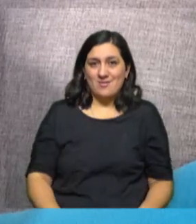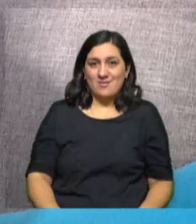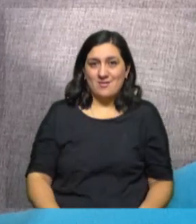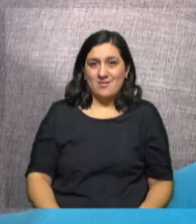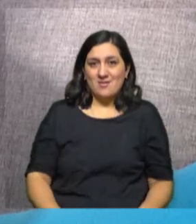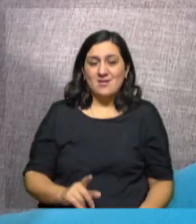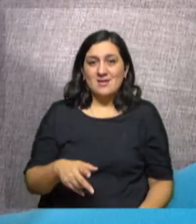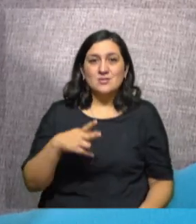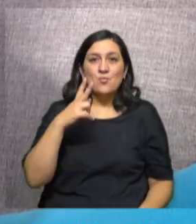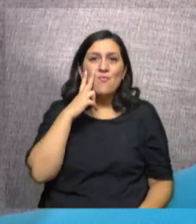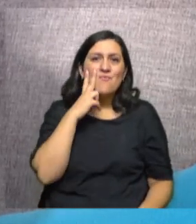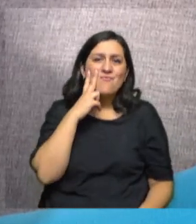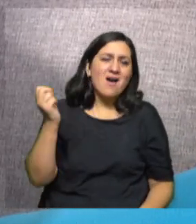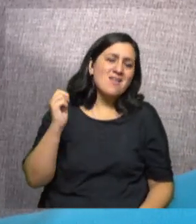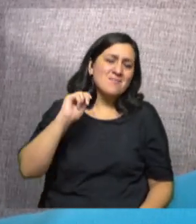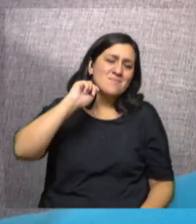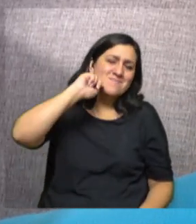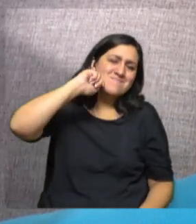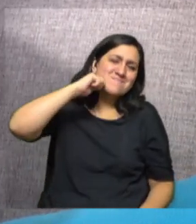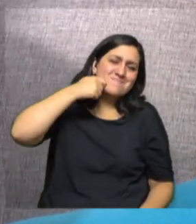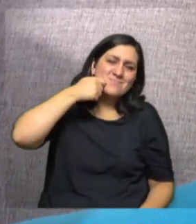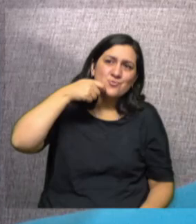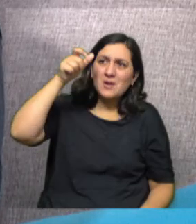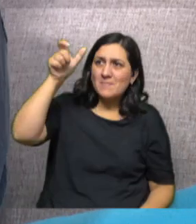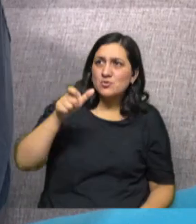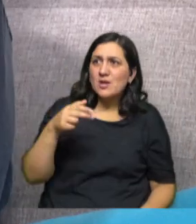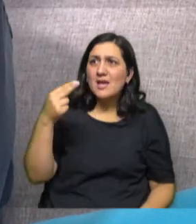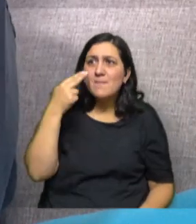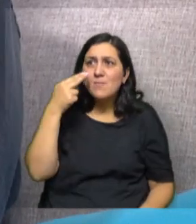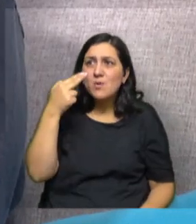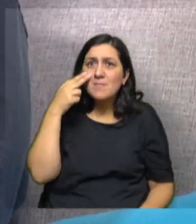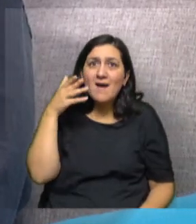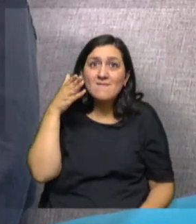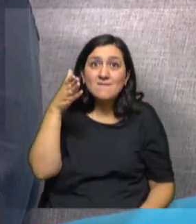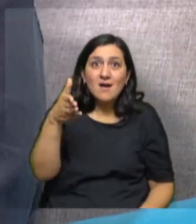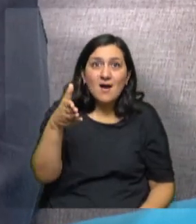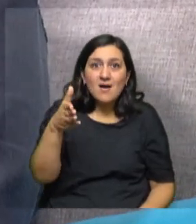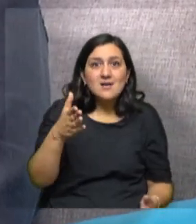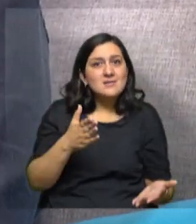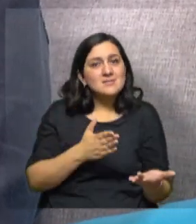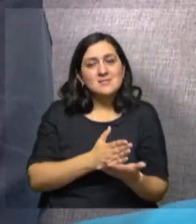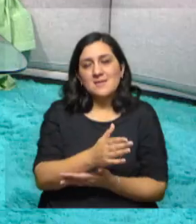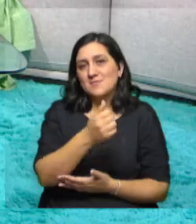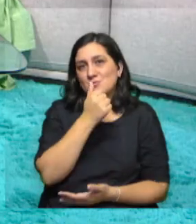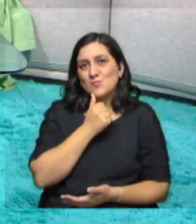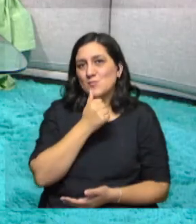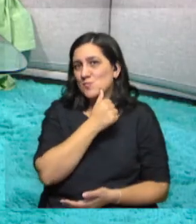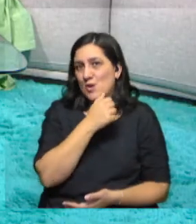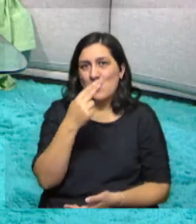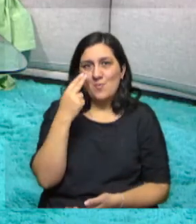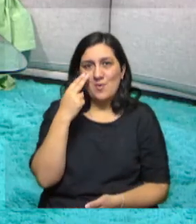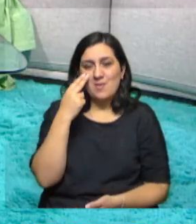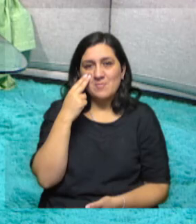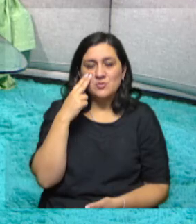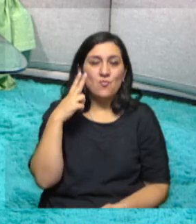Ese boliche maravilloso en donde alguien que tiene problemas va y siempre se le solucionan los problemas.